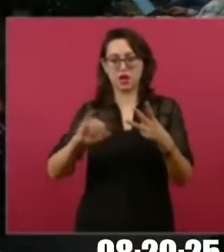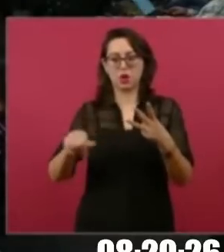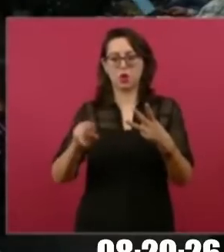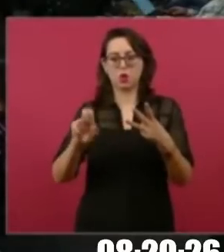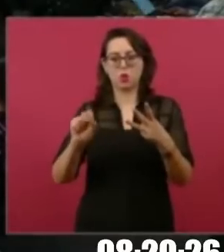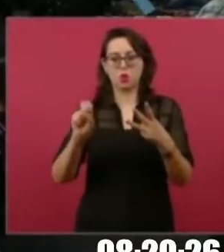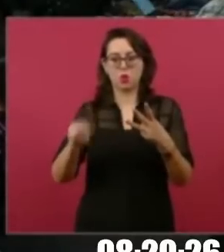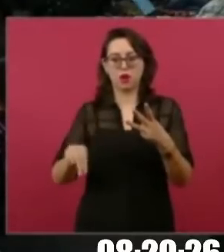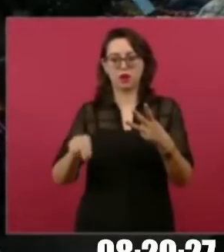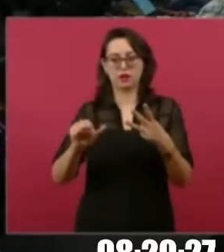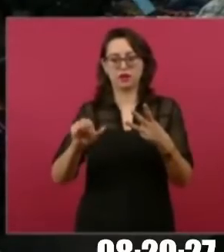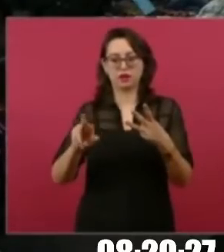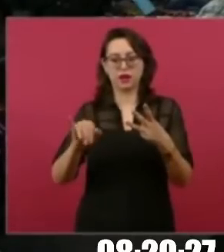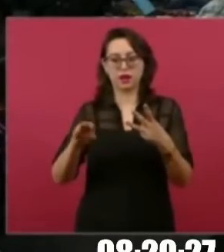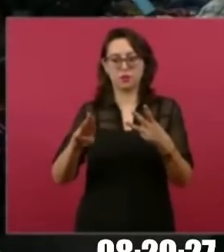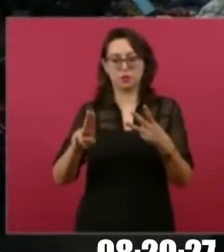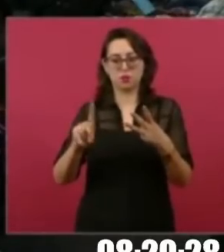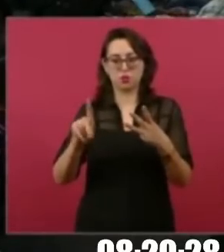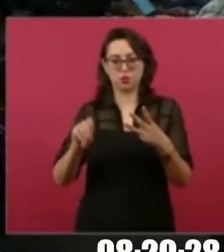Raymundo adelante